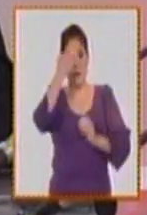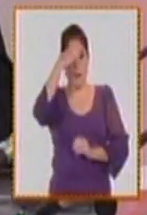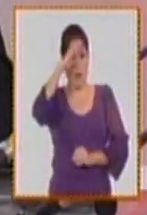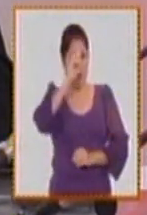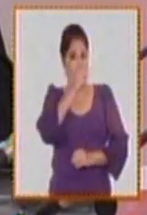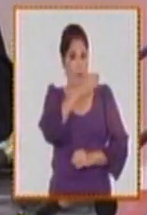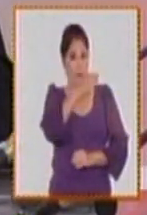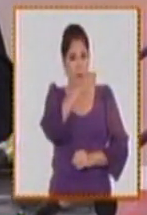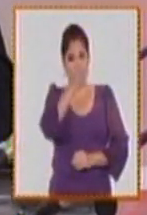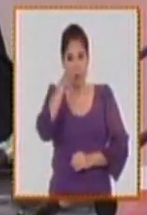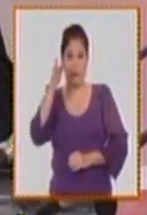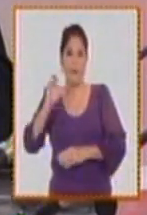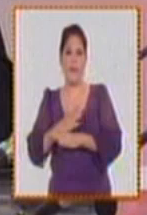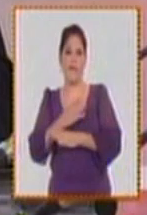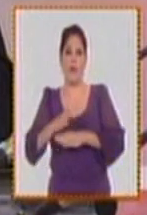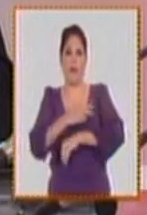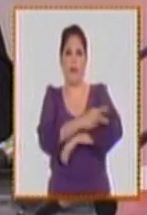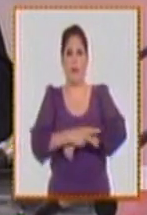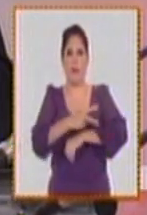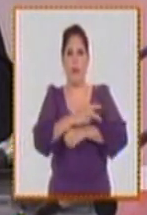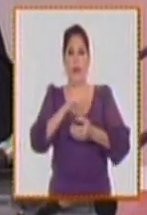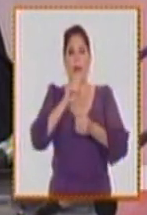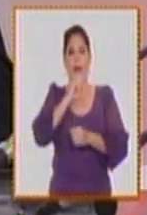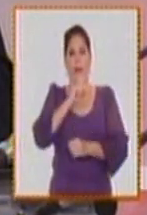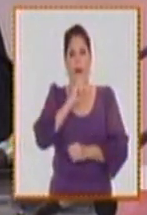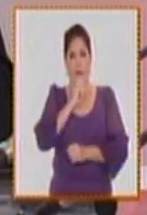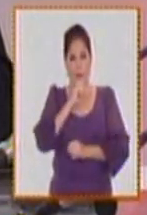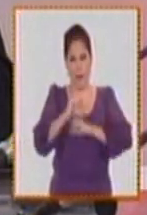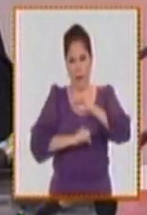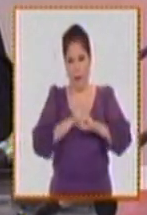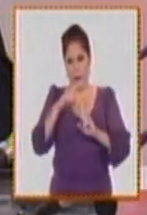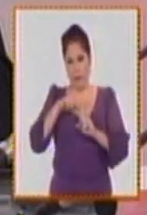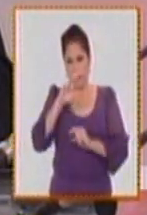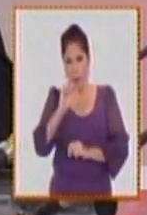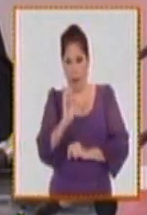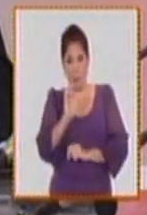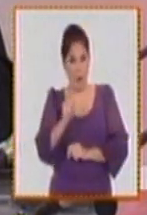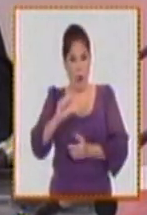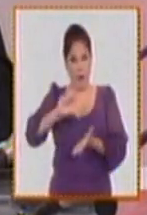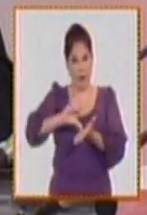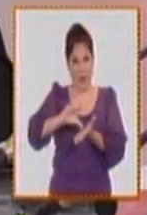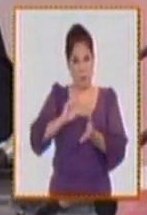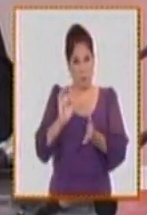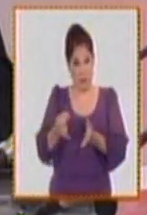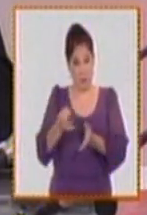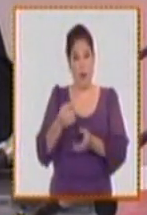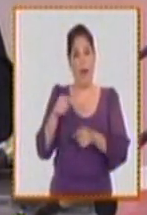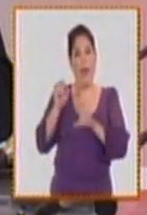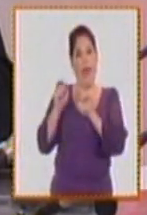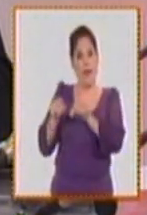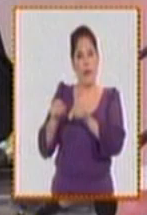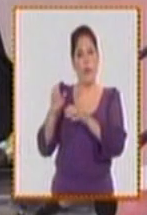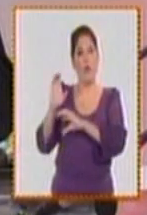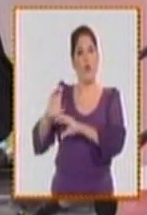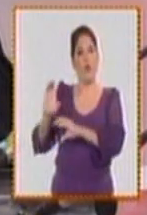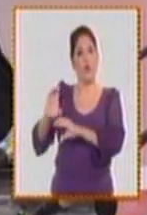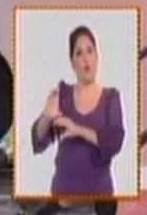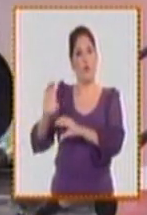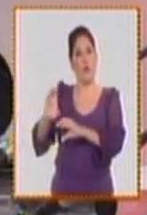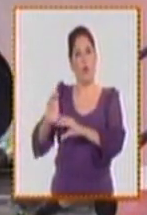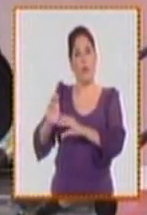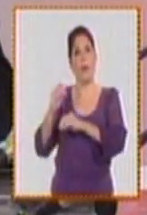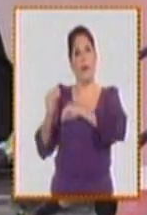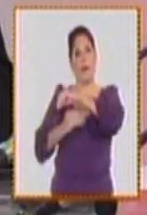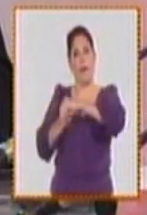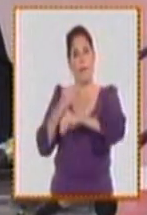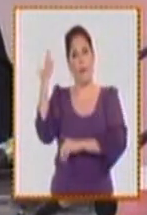Díaz-Canel por Emiratos Árabes Unidos, Qatar y Irán, y también su presencia en la cumbre del